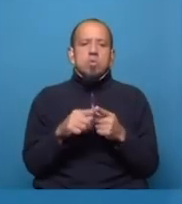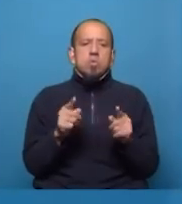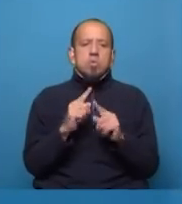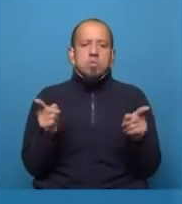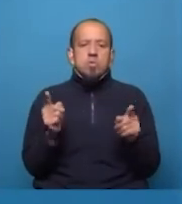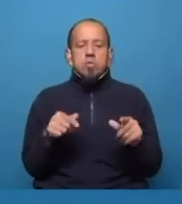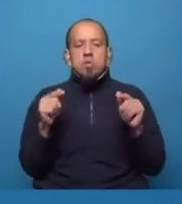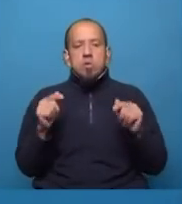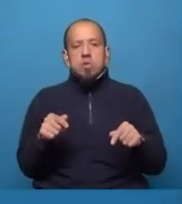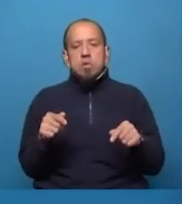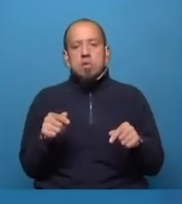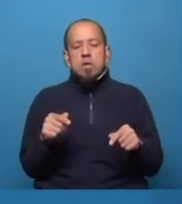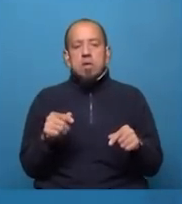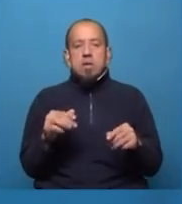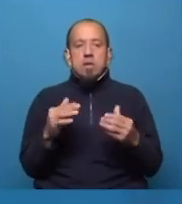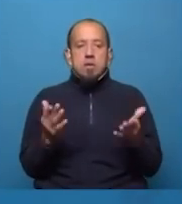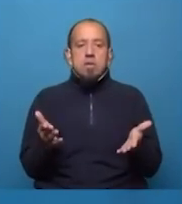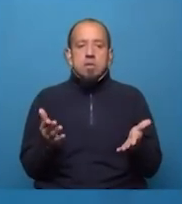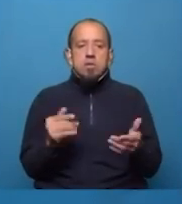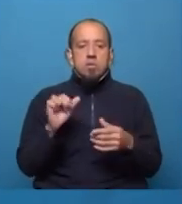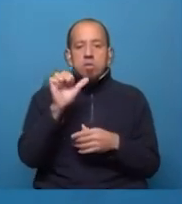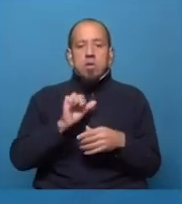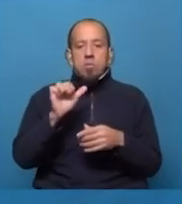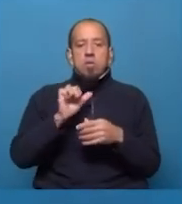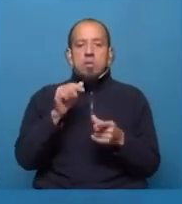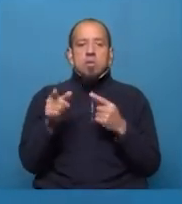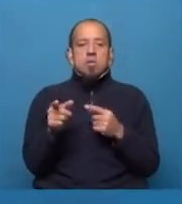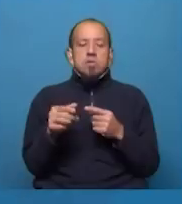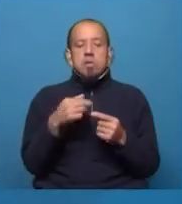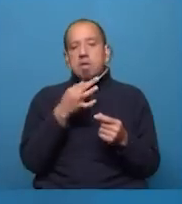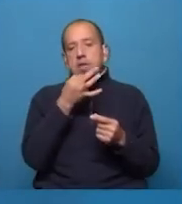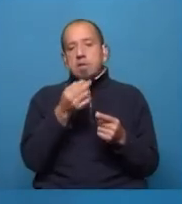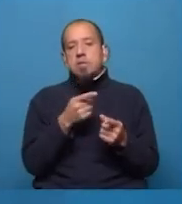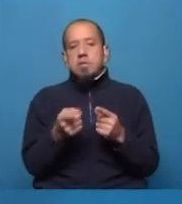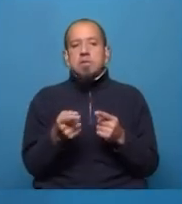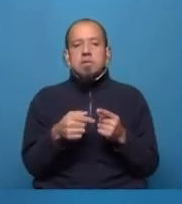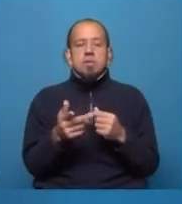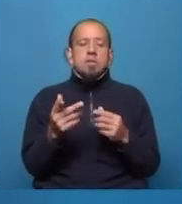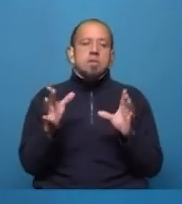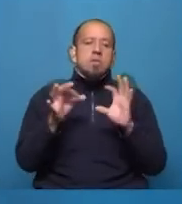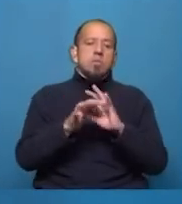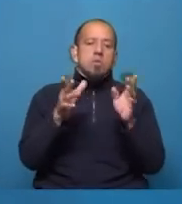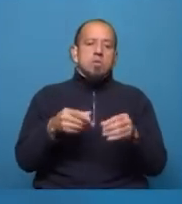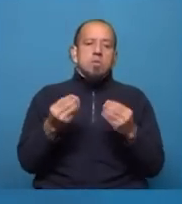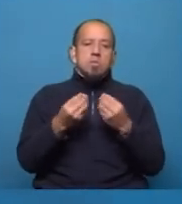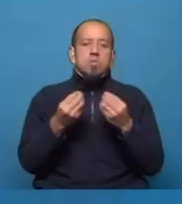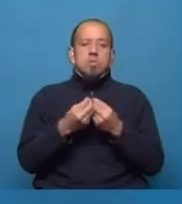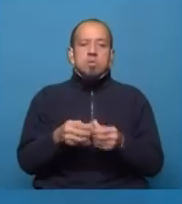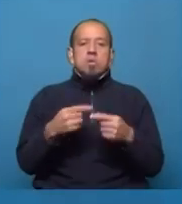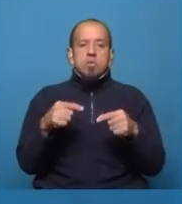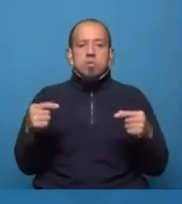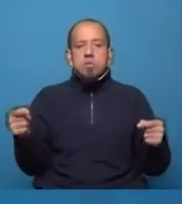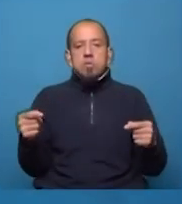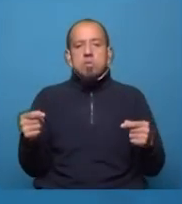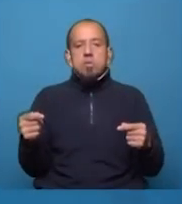Esta es una impresionante empresa de esas que se pasan hablando de democracia y de muchas cosas este